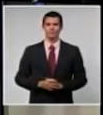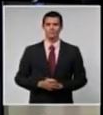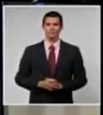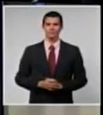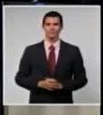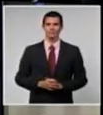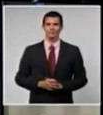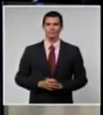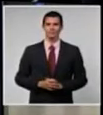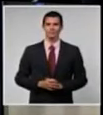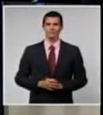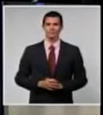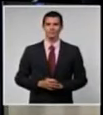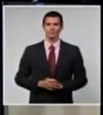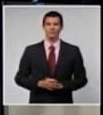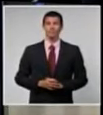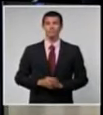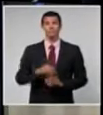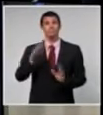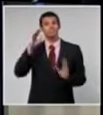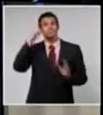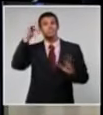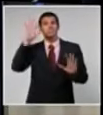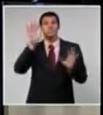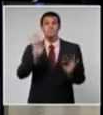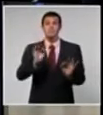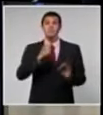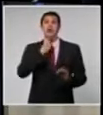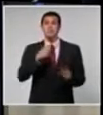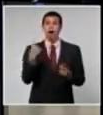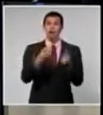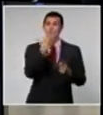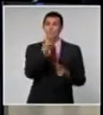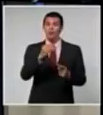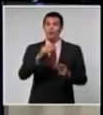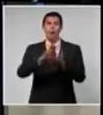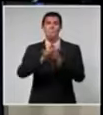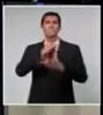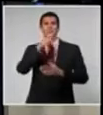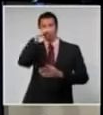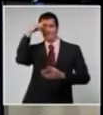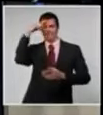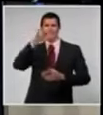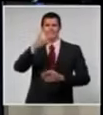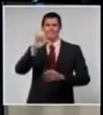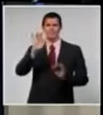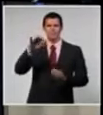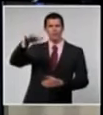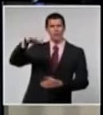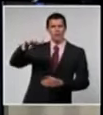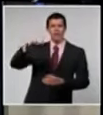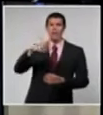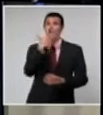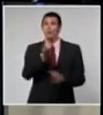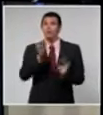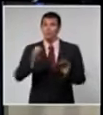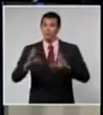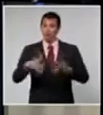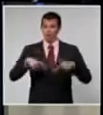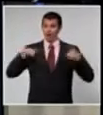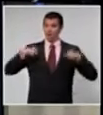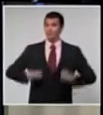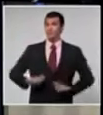los seguidores de Lionel Messi les gustaría recibir un regalo como este enviado por Cristiano Ronaldo. Lindo recuerdo que